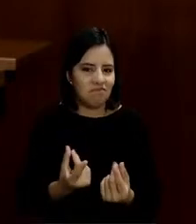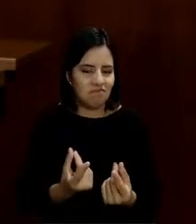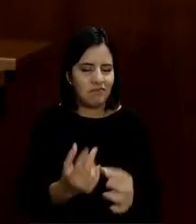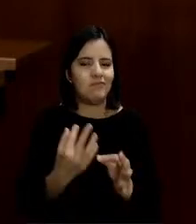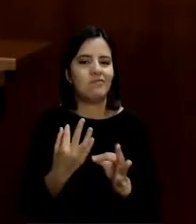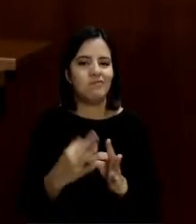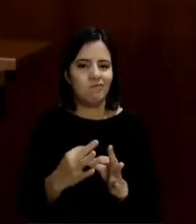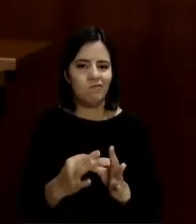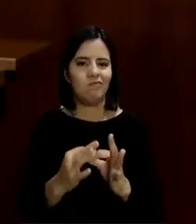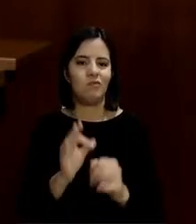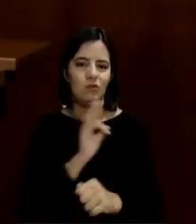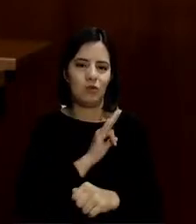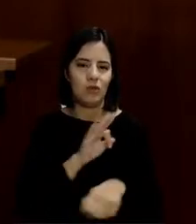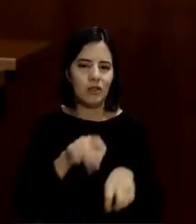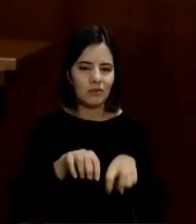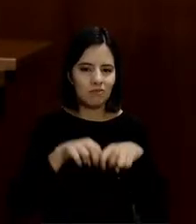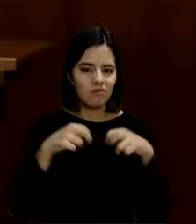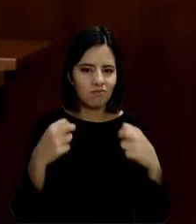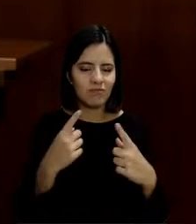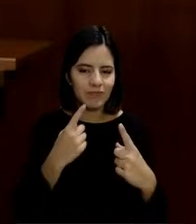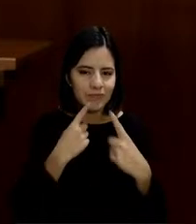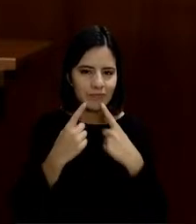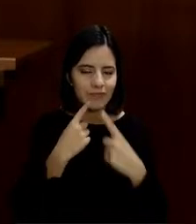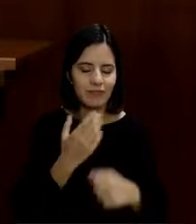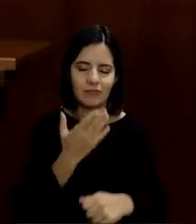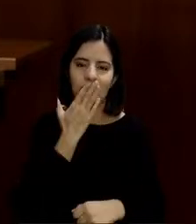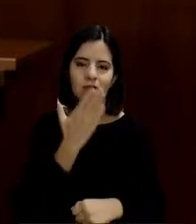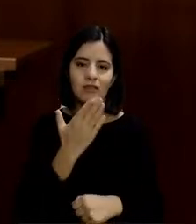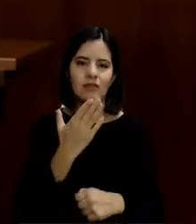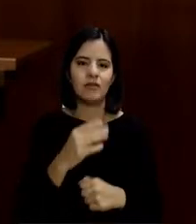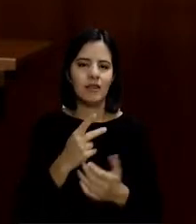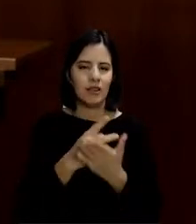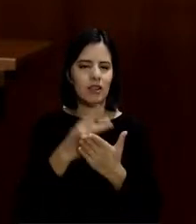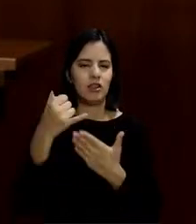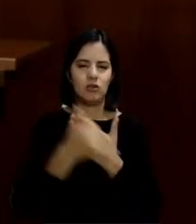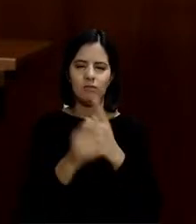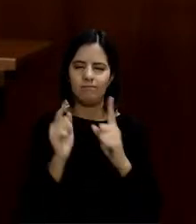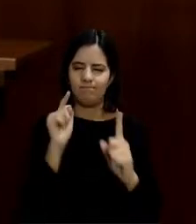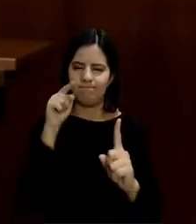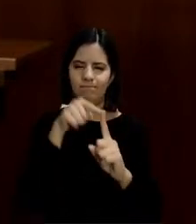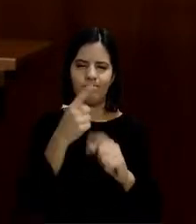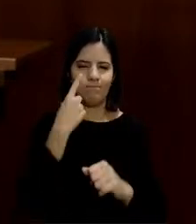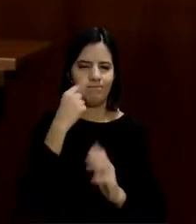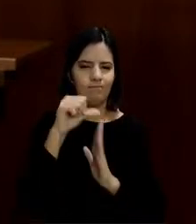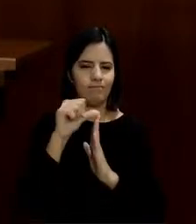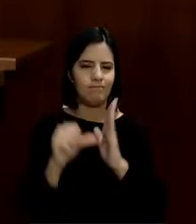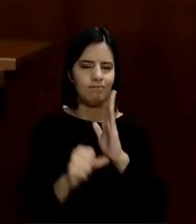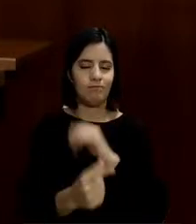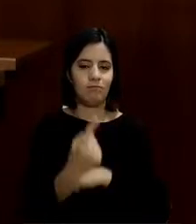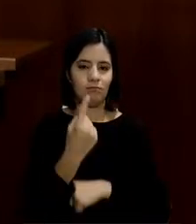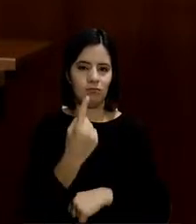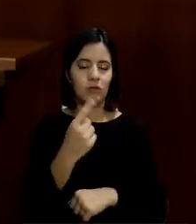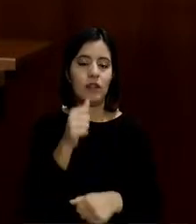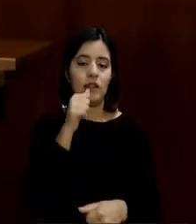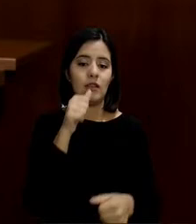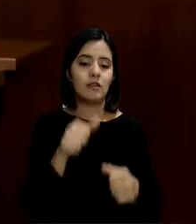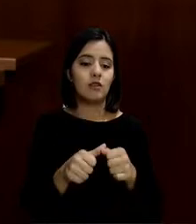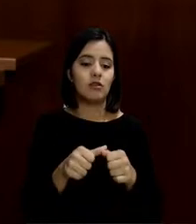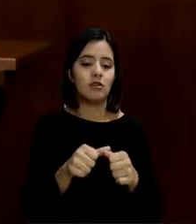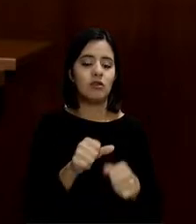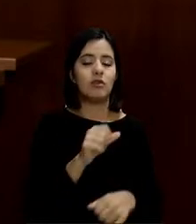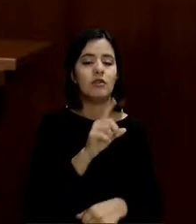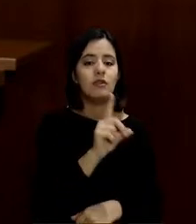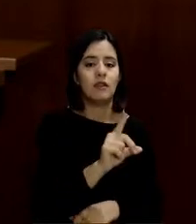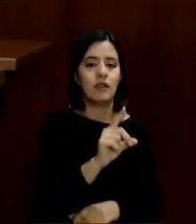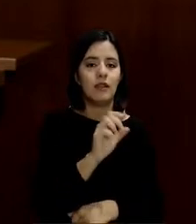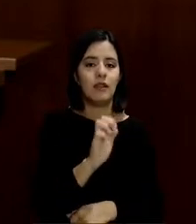colegiado. Proyecto de decreto. Artículo único. Se reforman los incisos D, E,